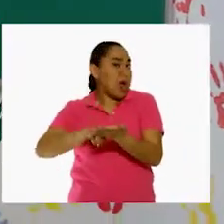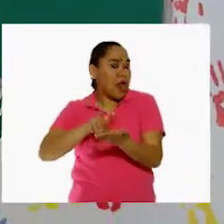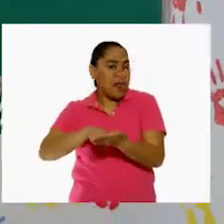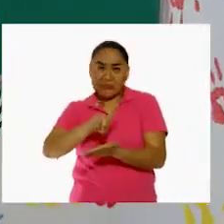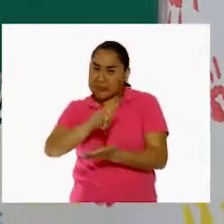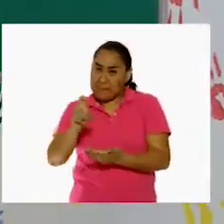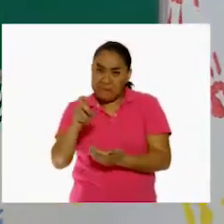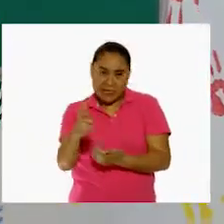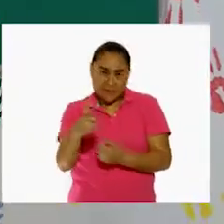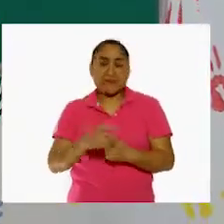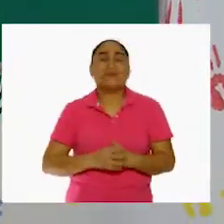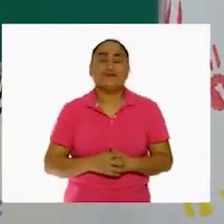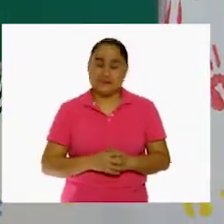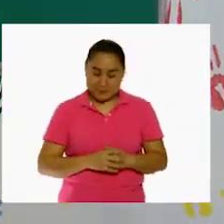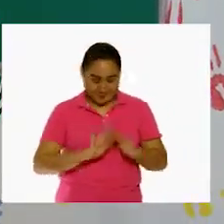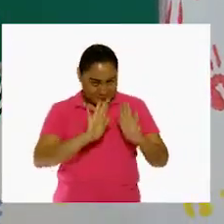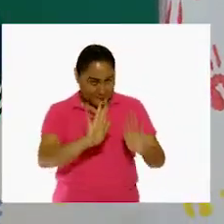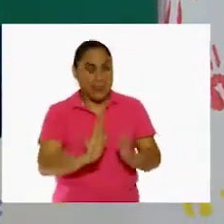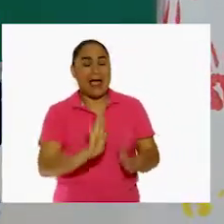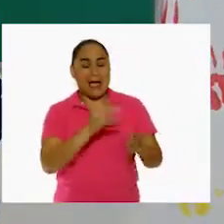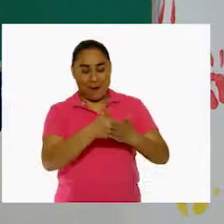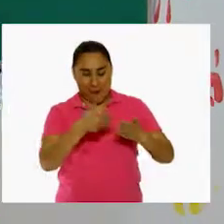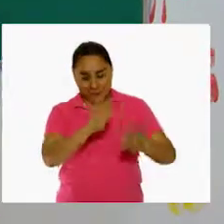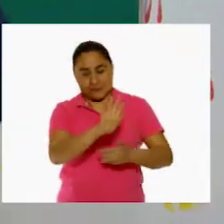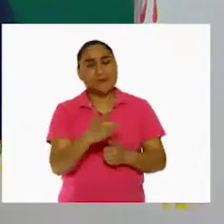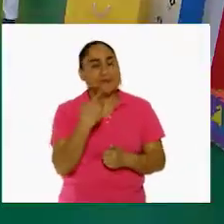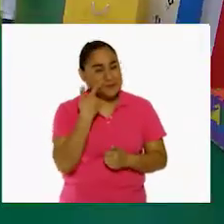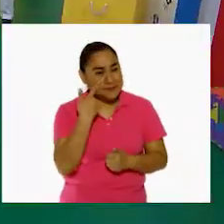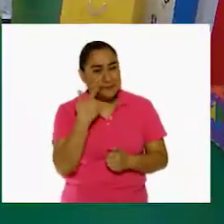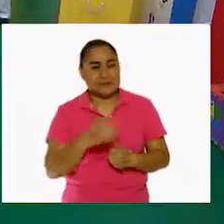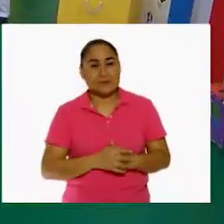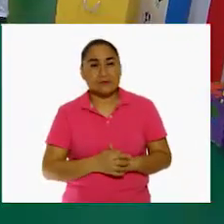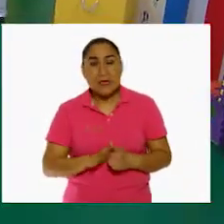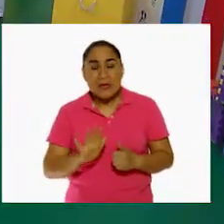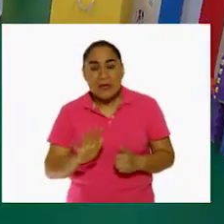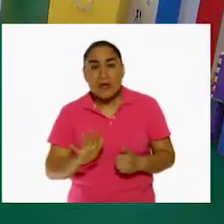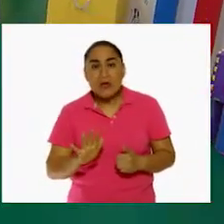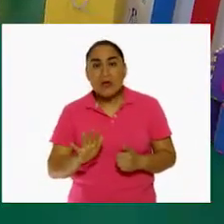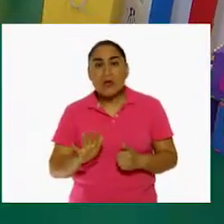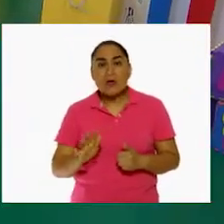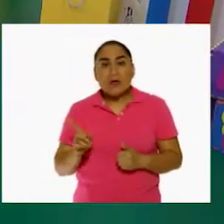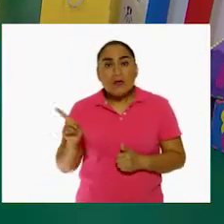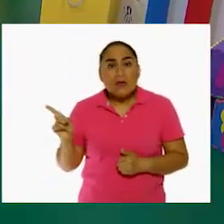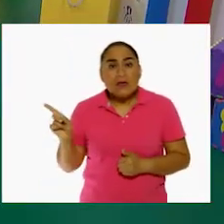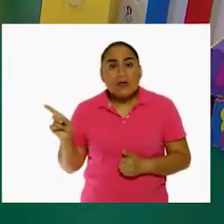Ok, bueno, entonces, Gloria, ahora, fíjense. Sí. ¡No, espérate! ¡Ah, caray!